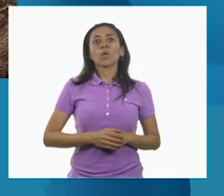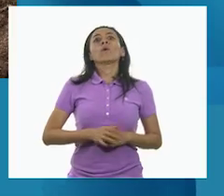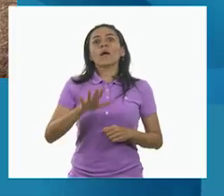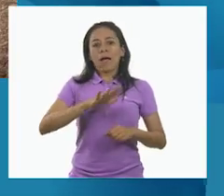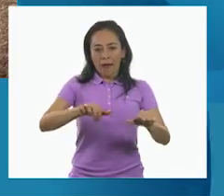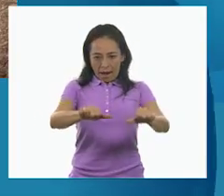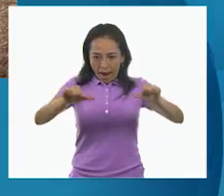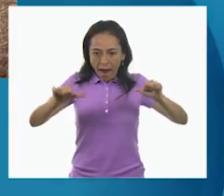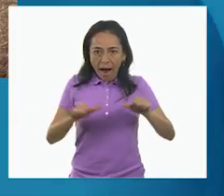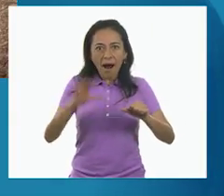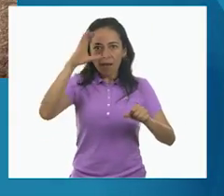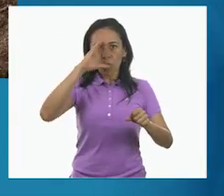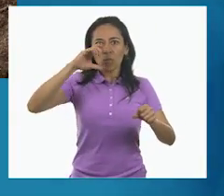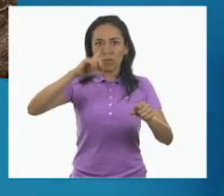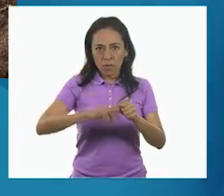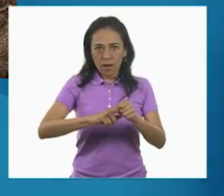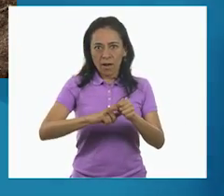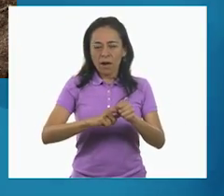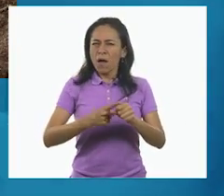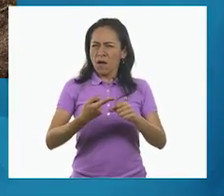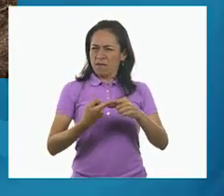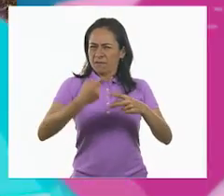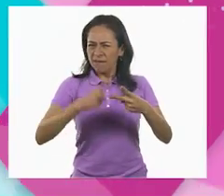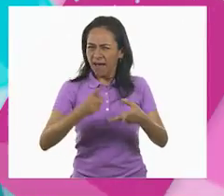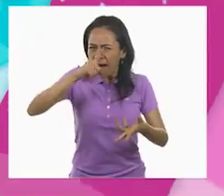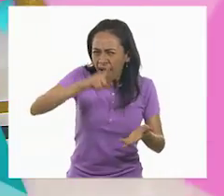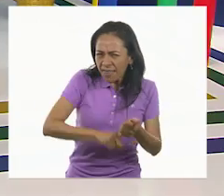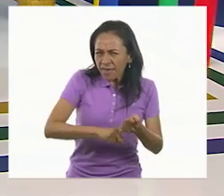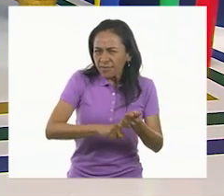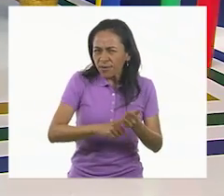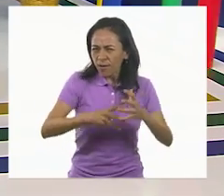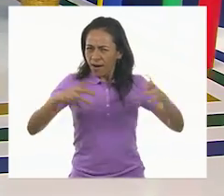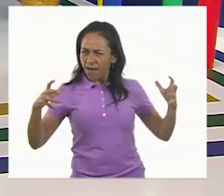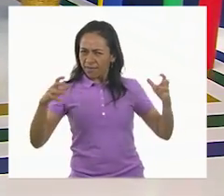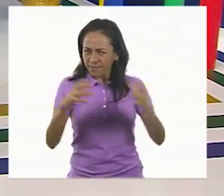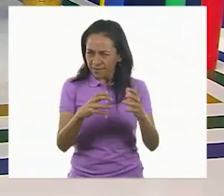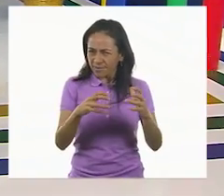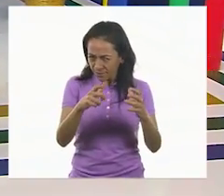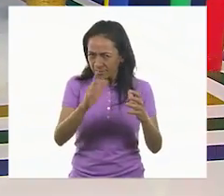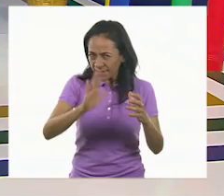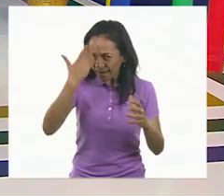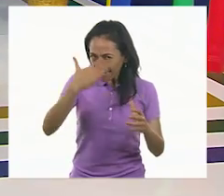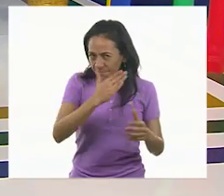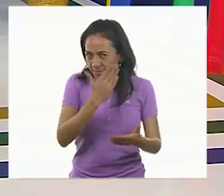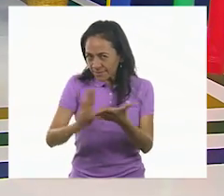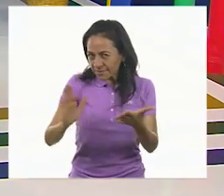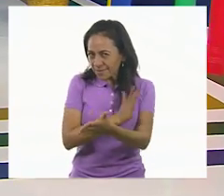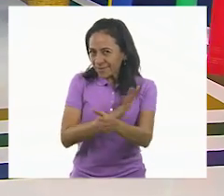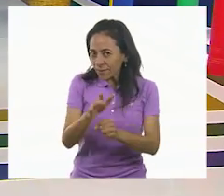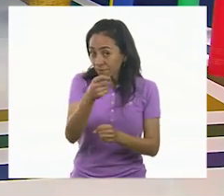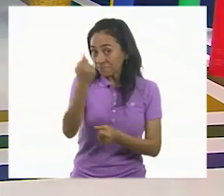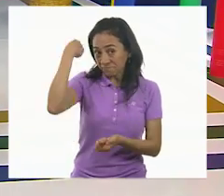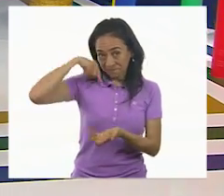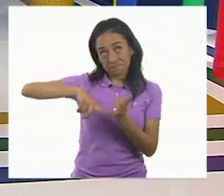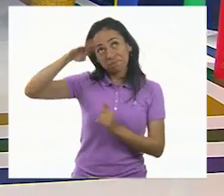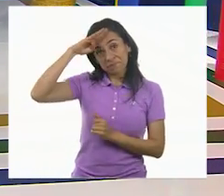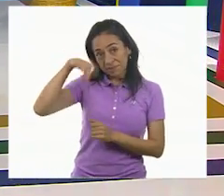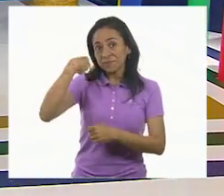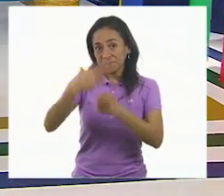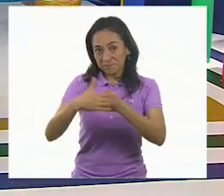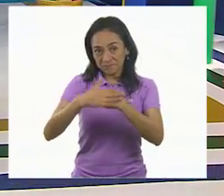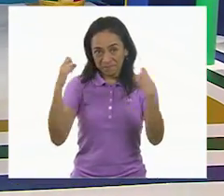cultural? Reflexiónalo. Hasta la próxima. Pues, ¿qué les pareció este video? Creo que nos dice